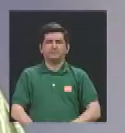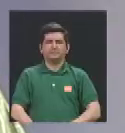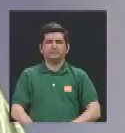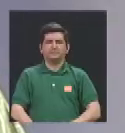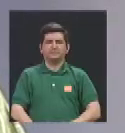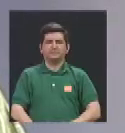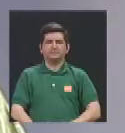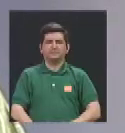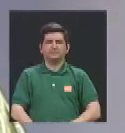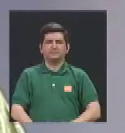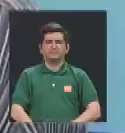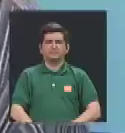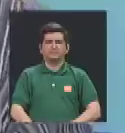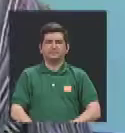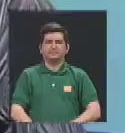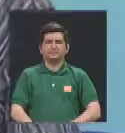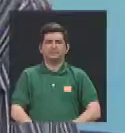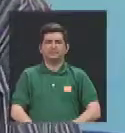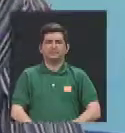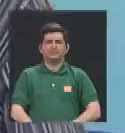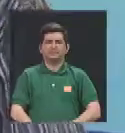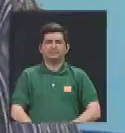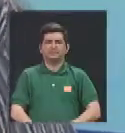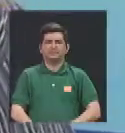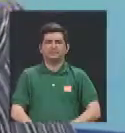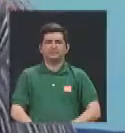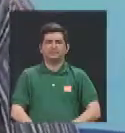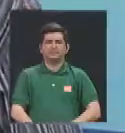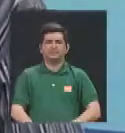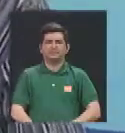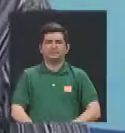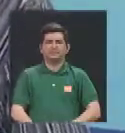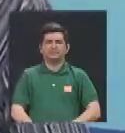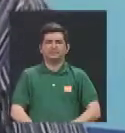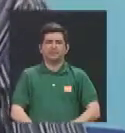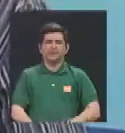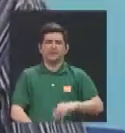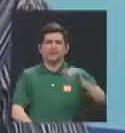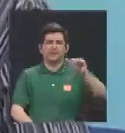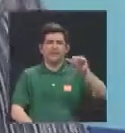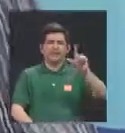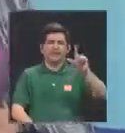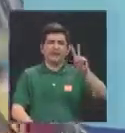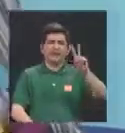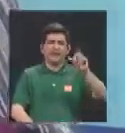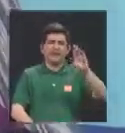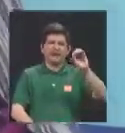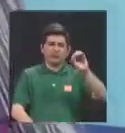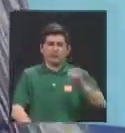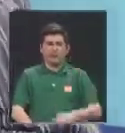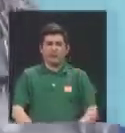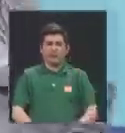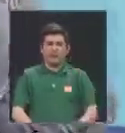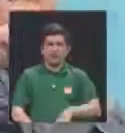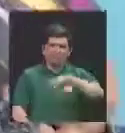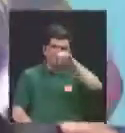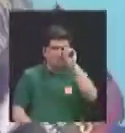Vargas para mantenerse vigentes durante tanto tiempo? Porque hay que reiterar esto no es un documental histórico, es un